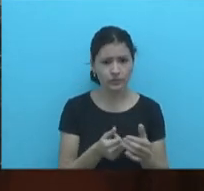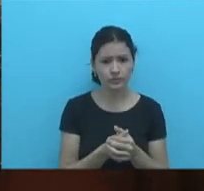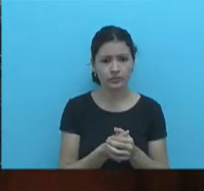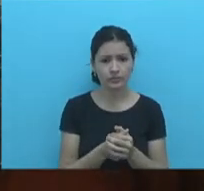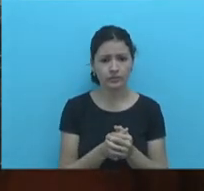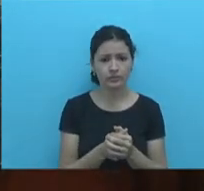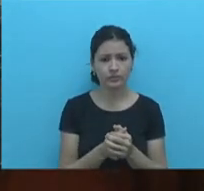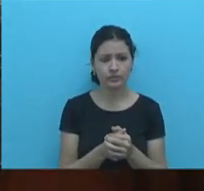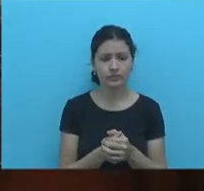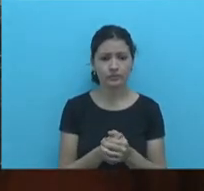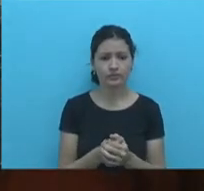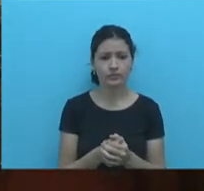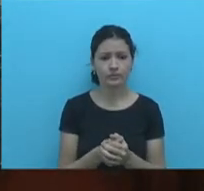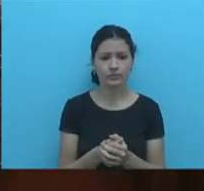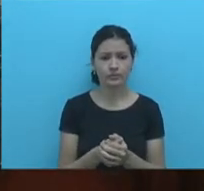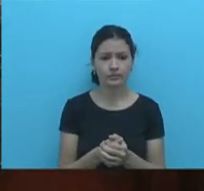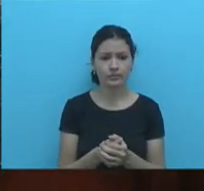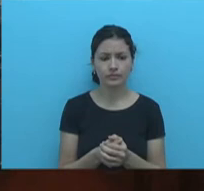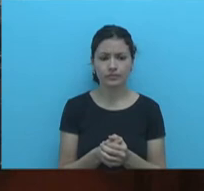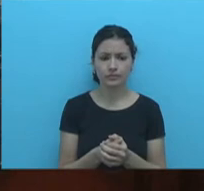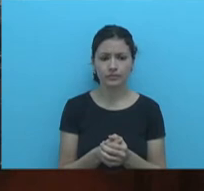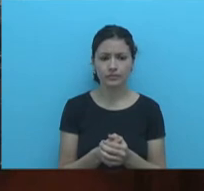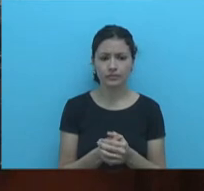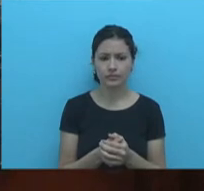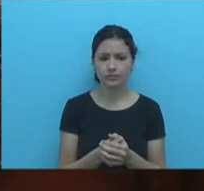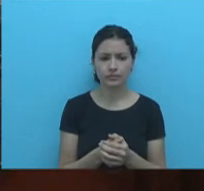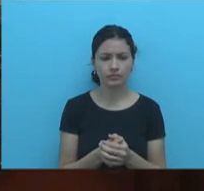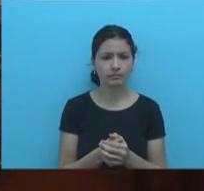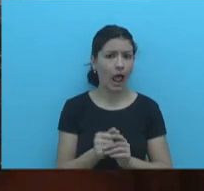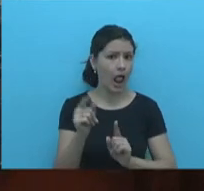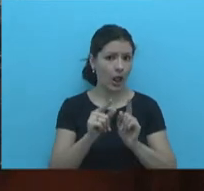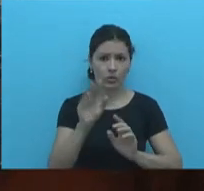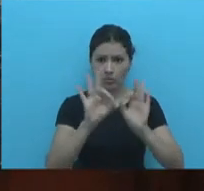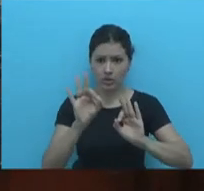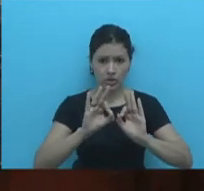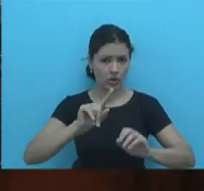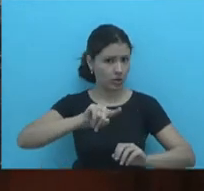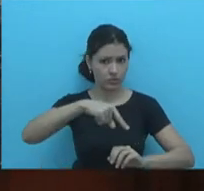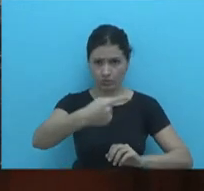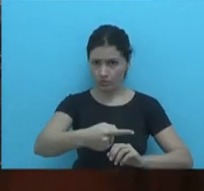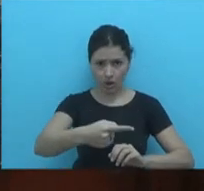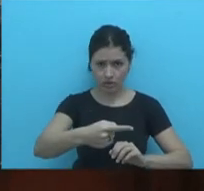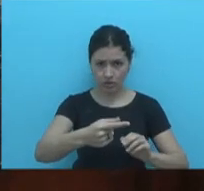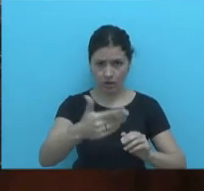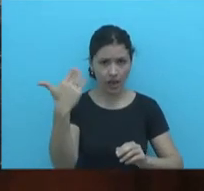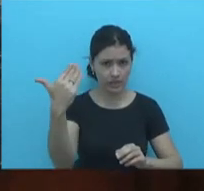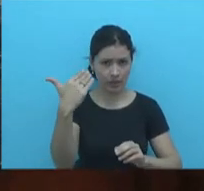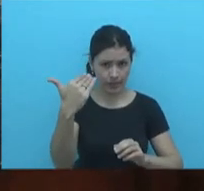algunas tienen pedido de para ser tratado en las próximas